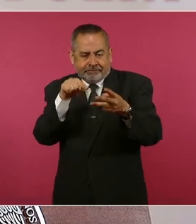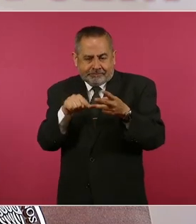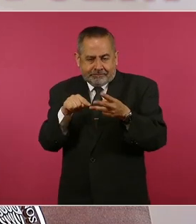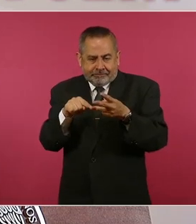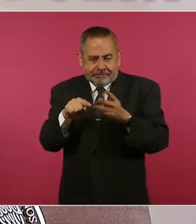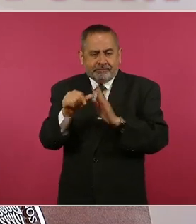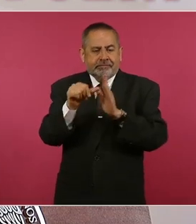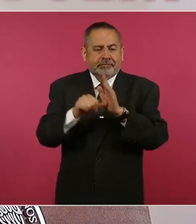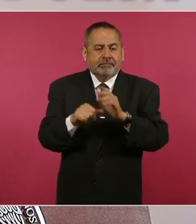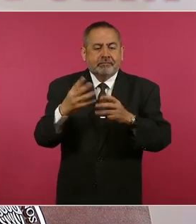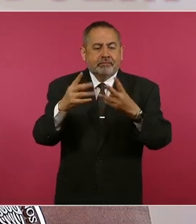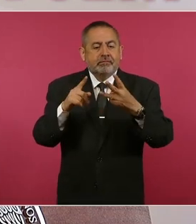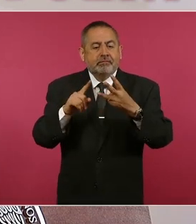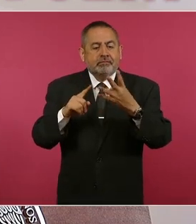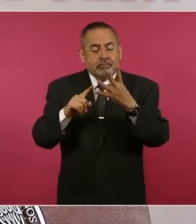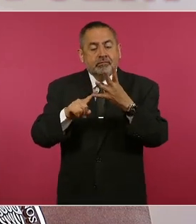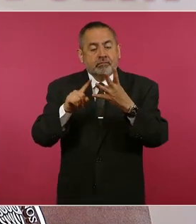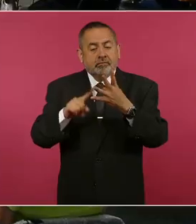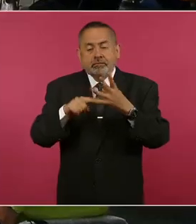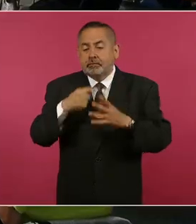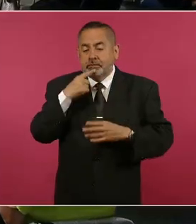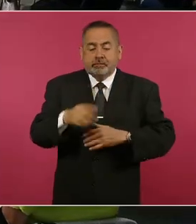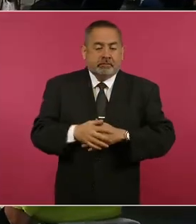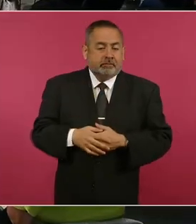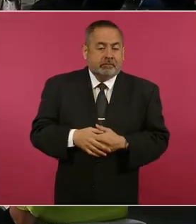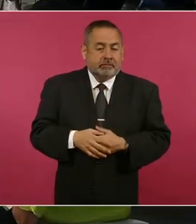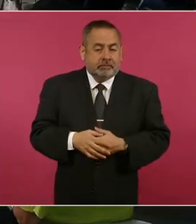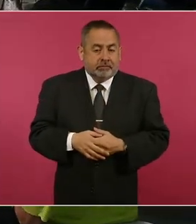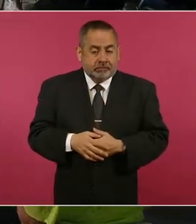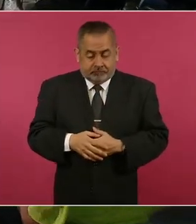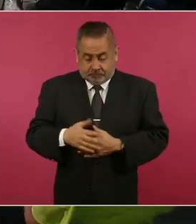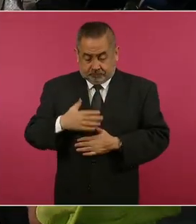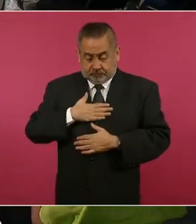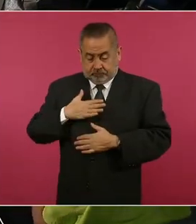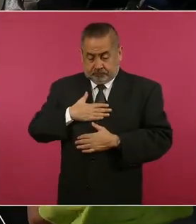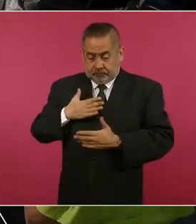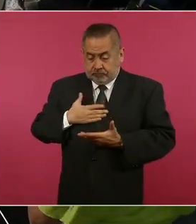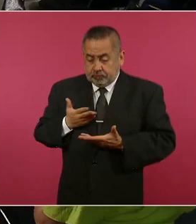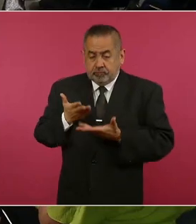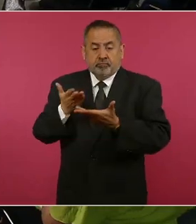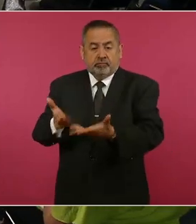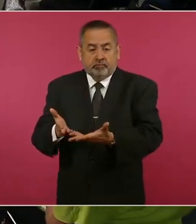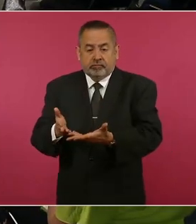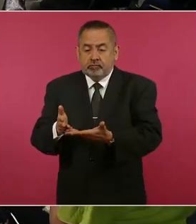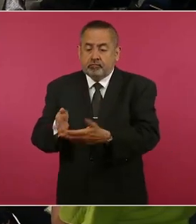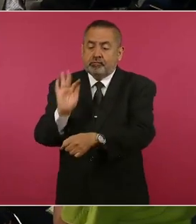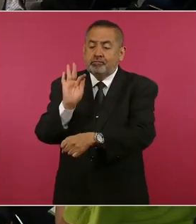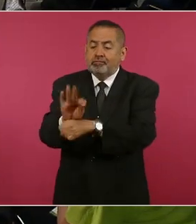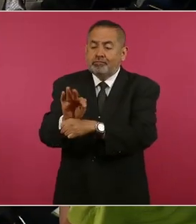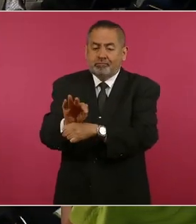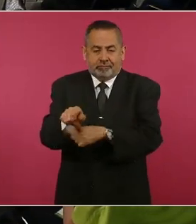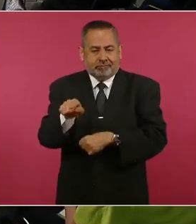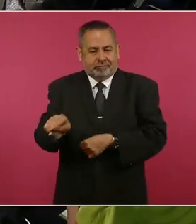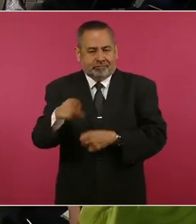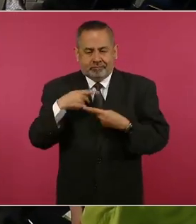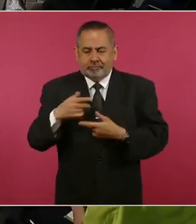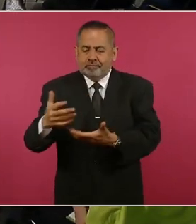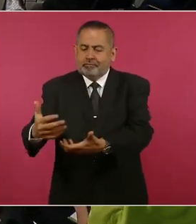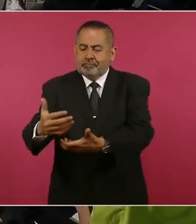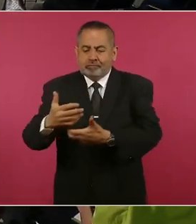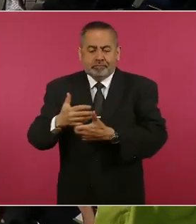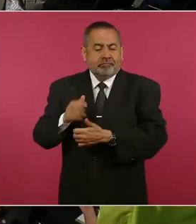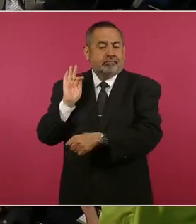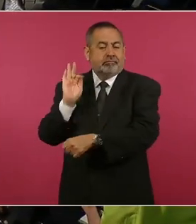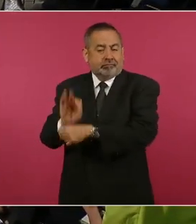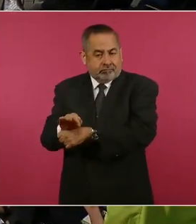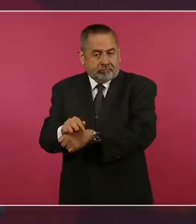dice que es potestad del Estado que otorga, porque esto es la protección. El mismo Ecuador presentó una